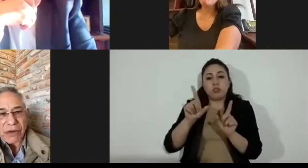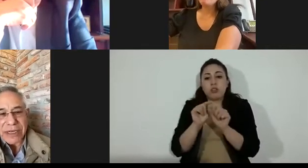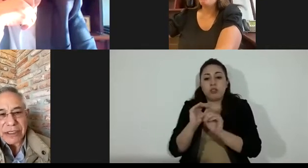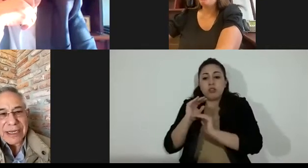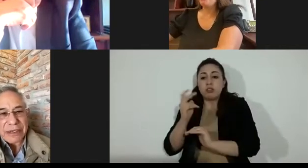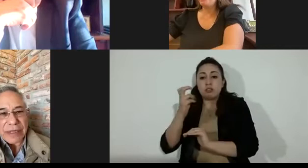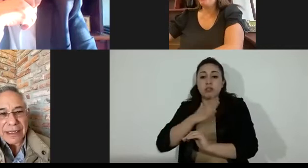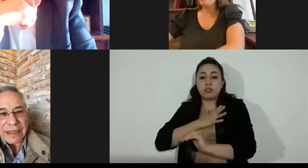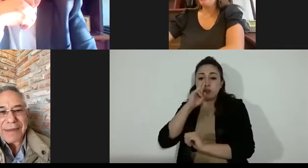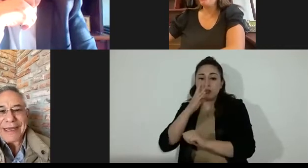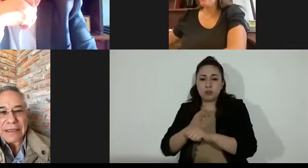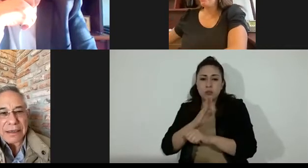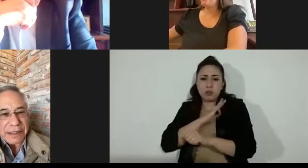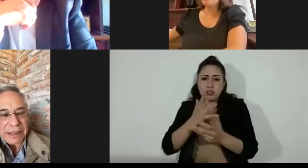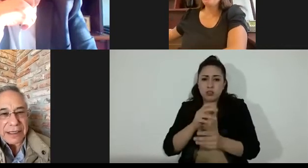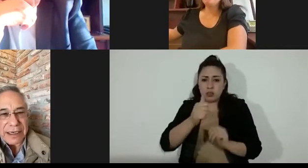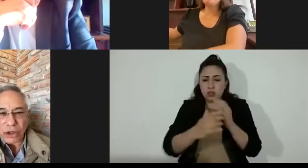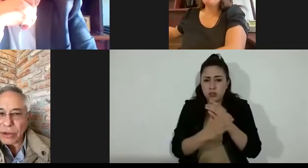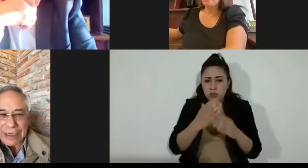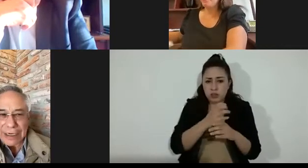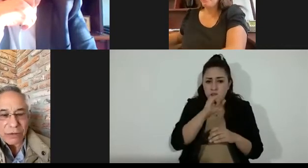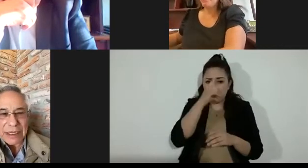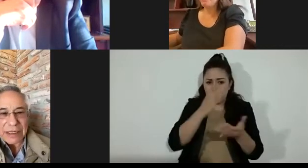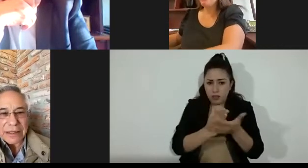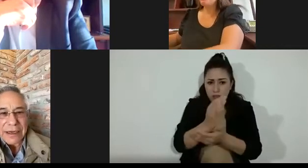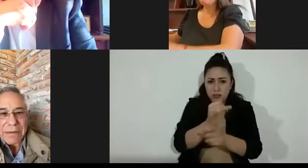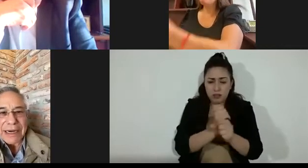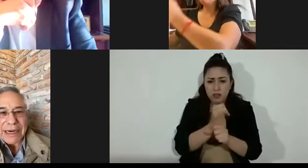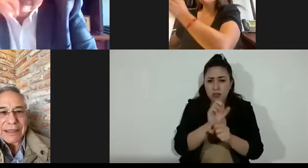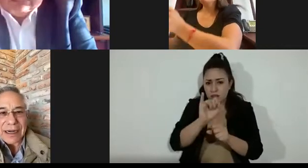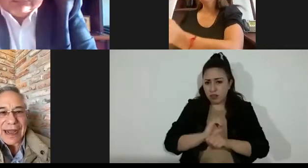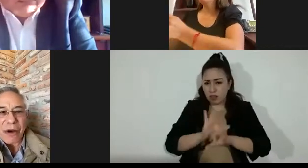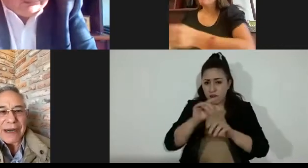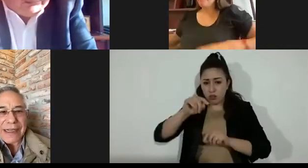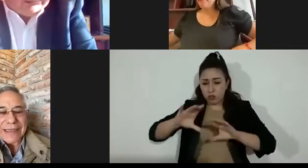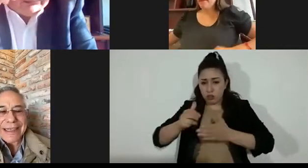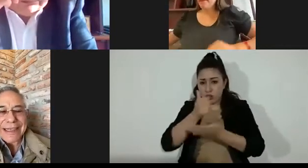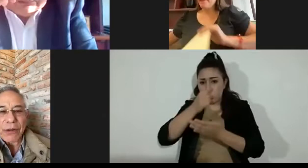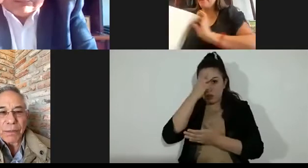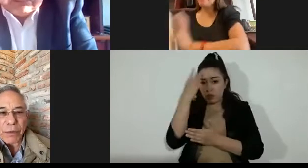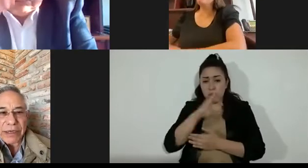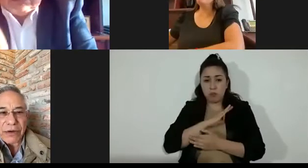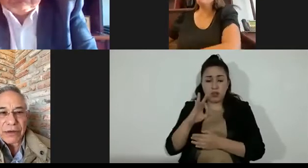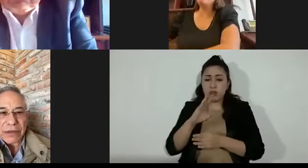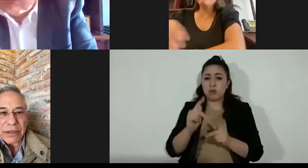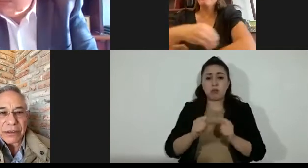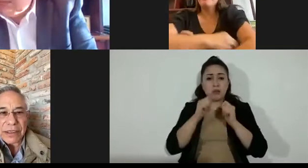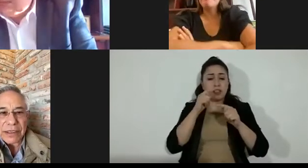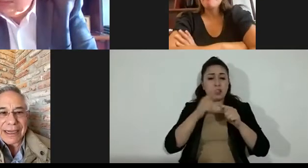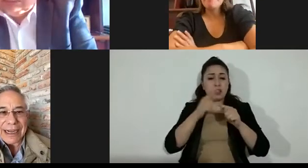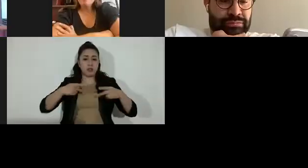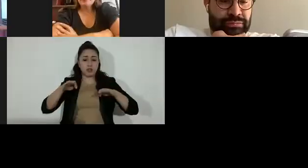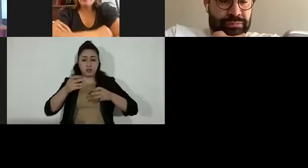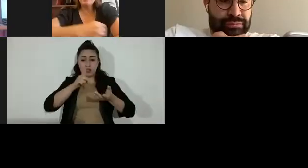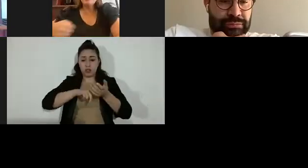El Congreso de la Ciudad evidentemente tiene todas las facultades para citar a cualquier servidor público